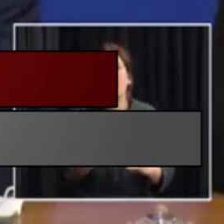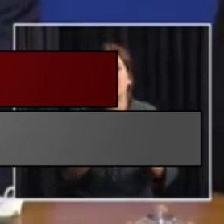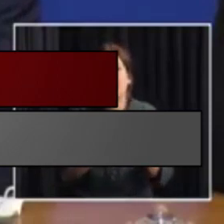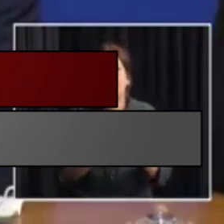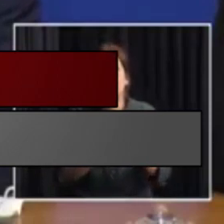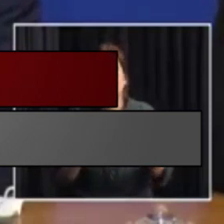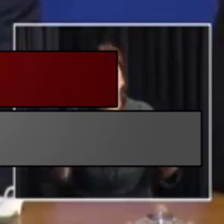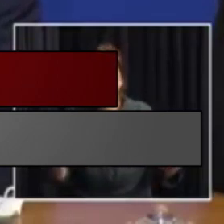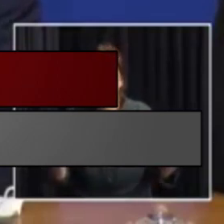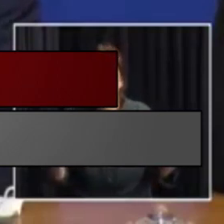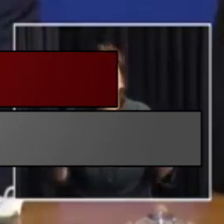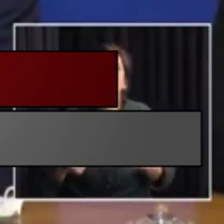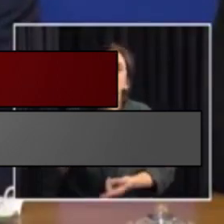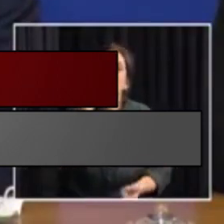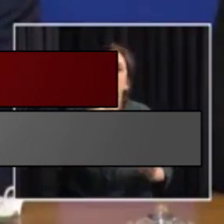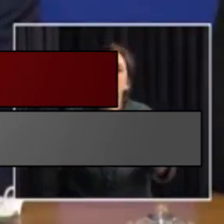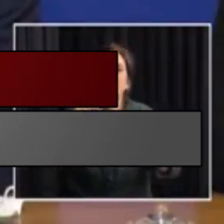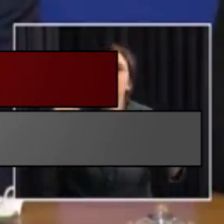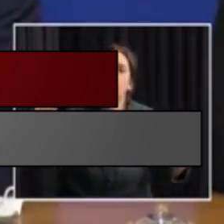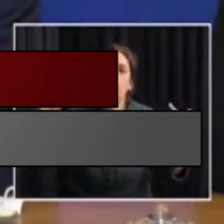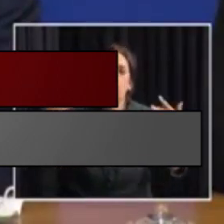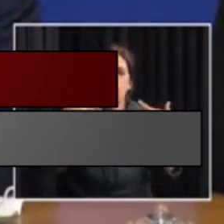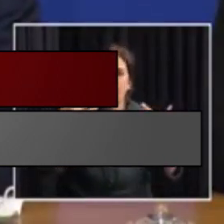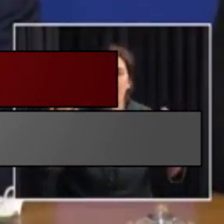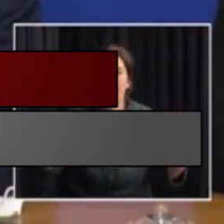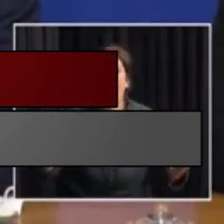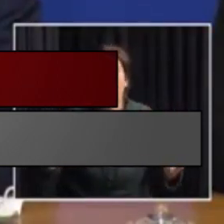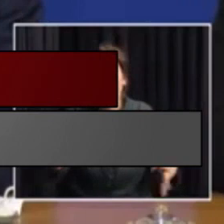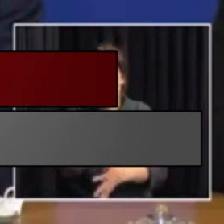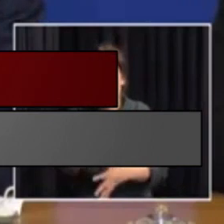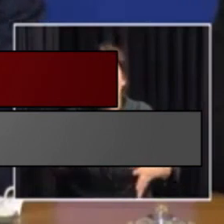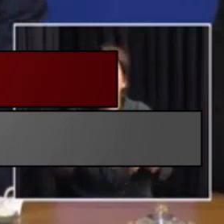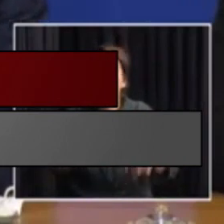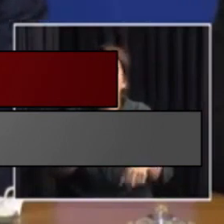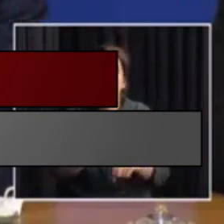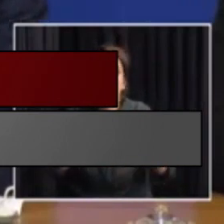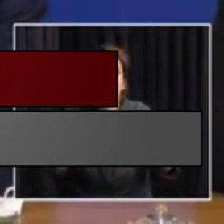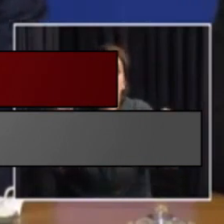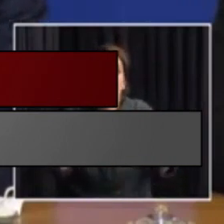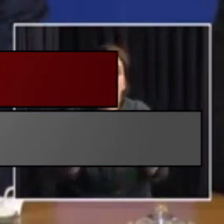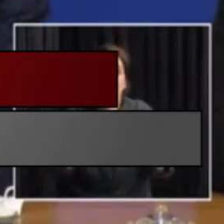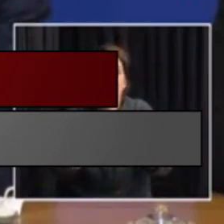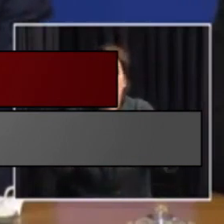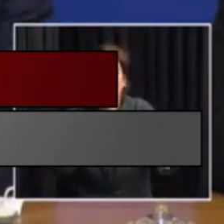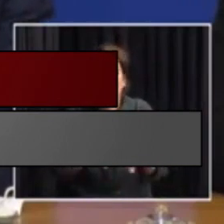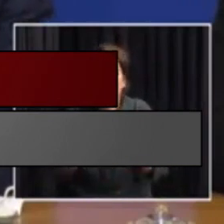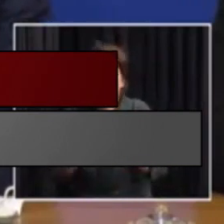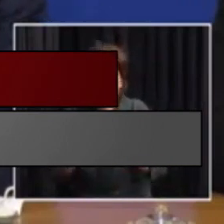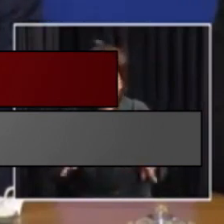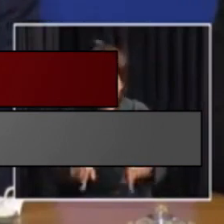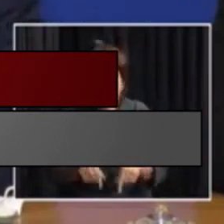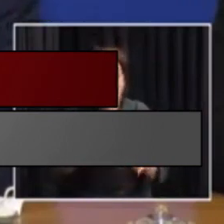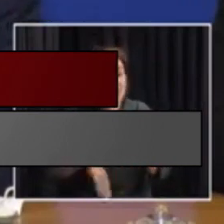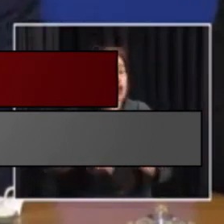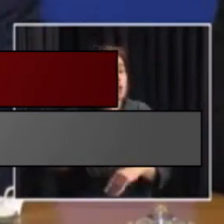para ventilación o recambio de aire, y que eso pueda suceder en los salones. Lo